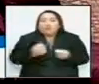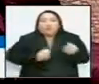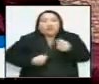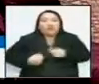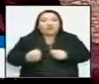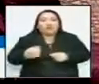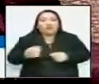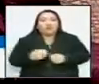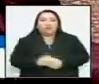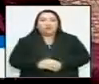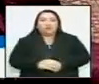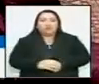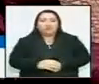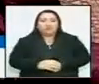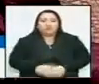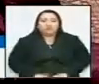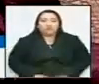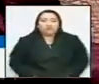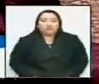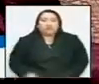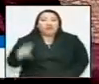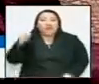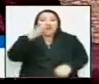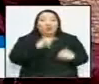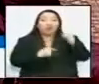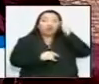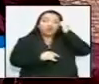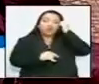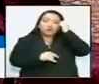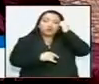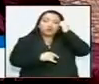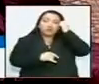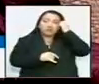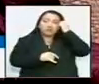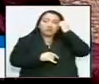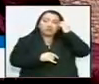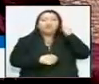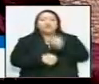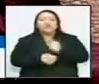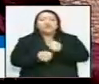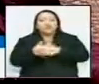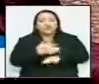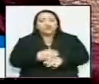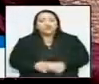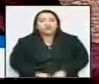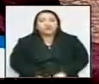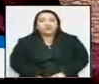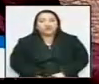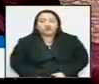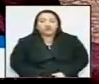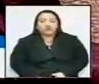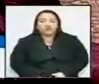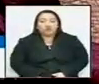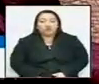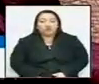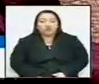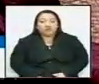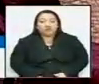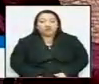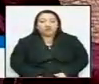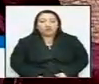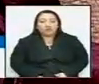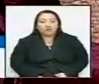manejo del aeropuerto, las instalaciones logísticas, operativas, aeroportuarias.